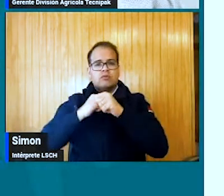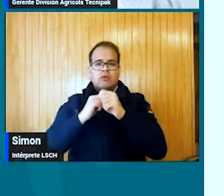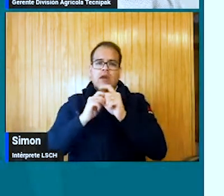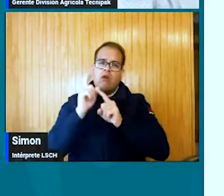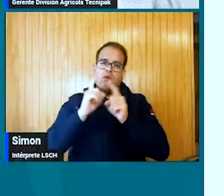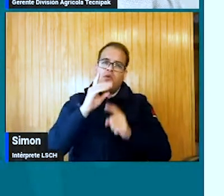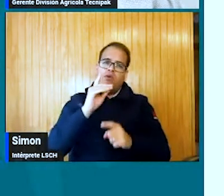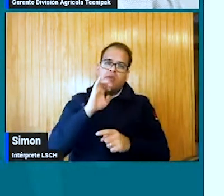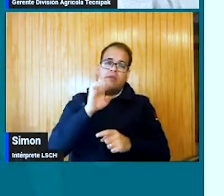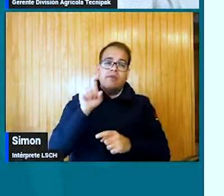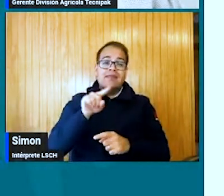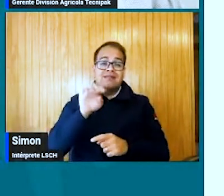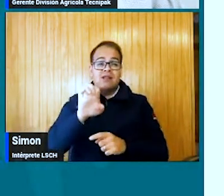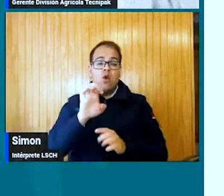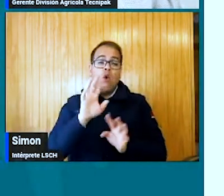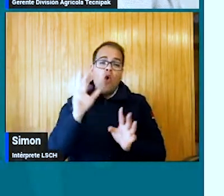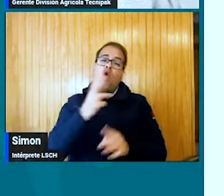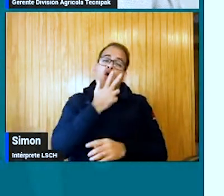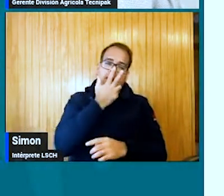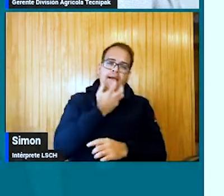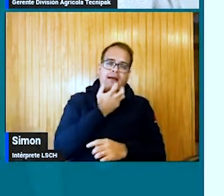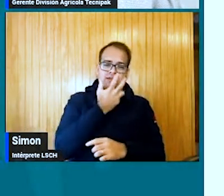o gas,